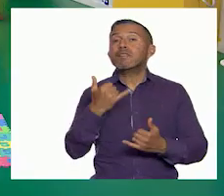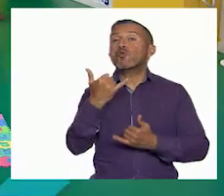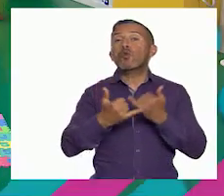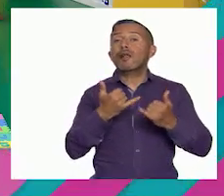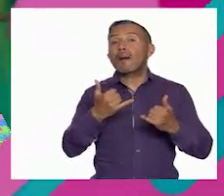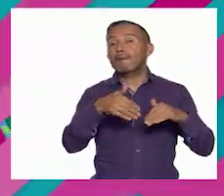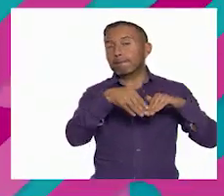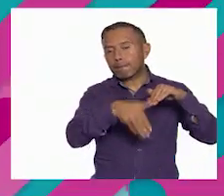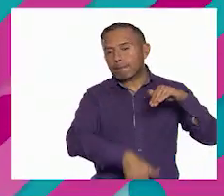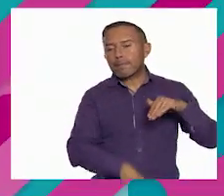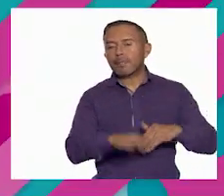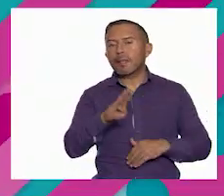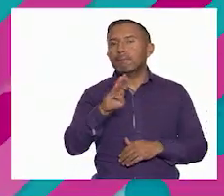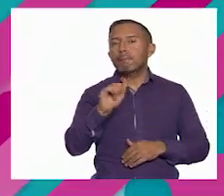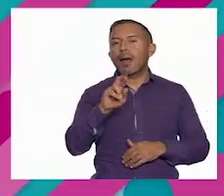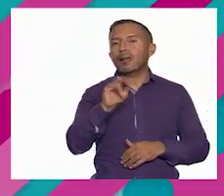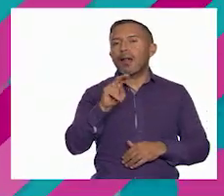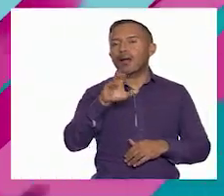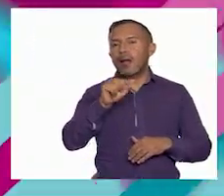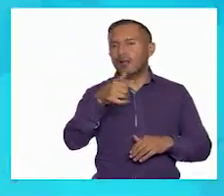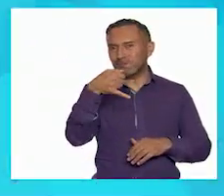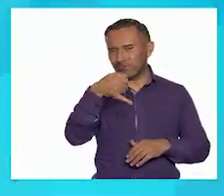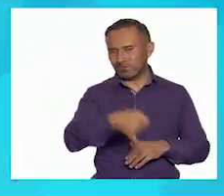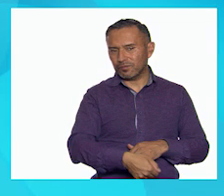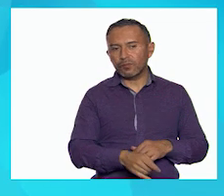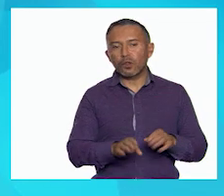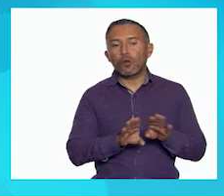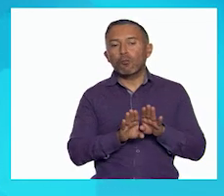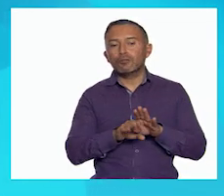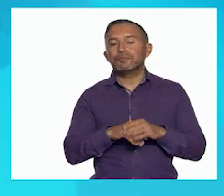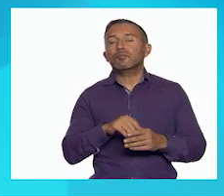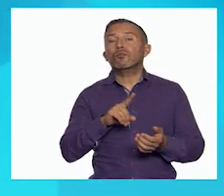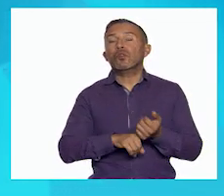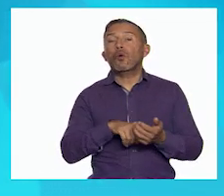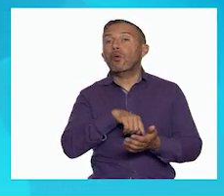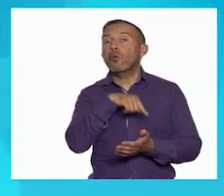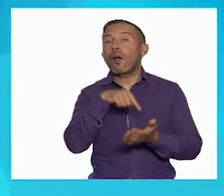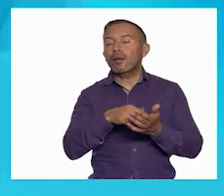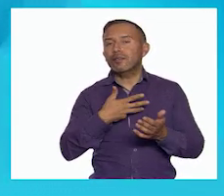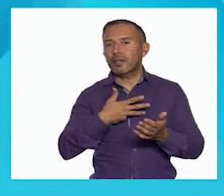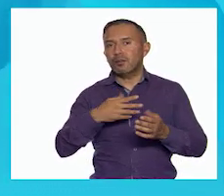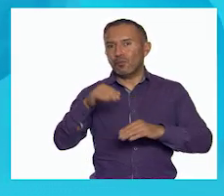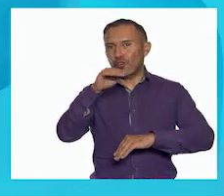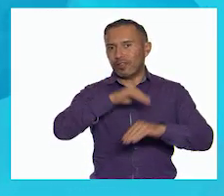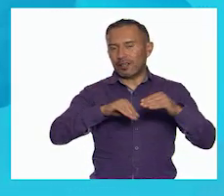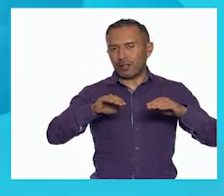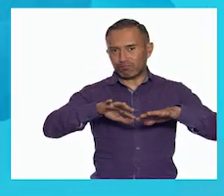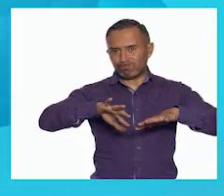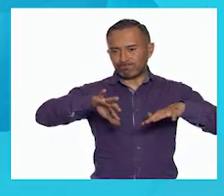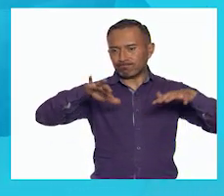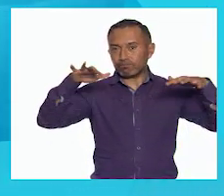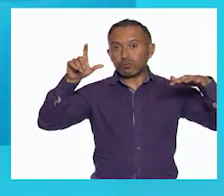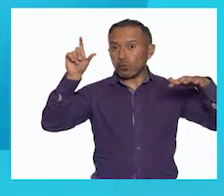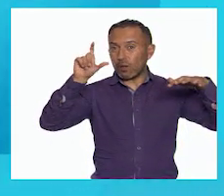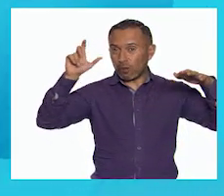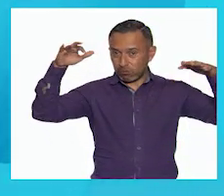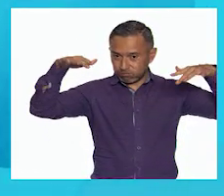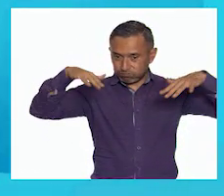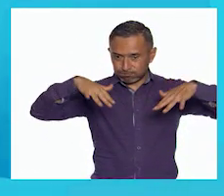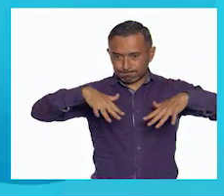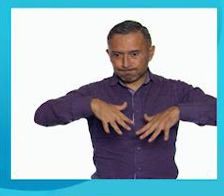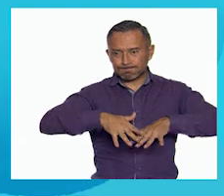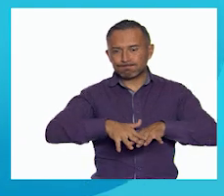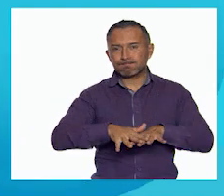son lugares en donde hay cerros o hay montañas y cuando se junta el agua se pueden hacer ríos